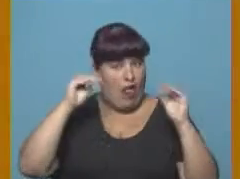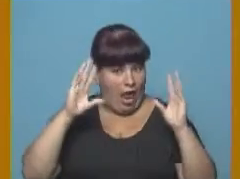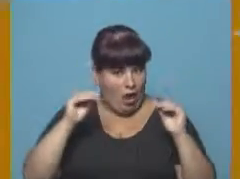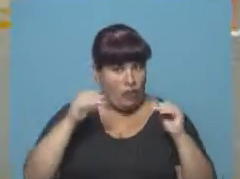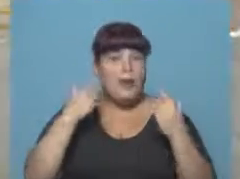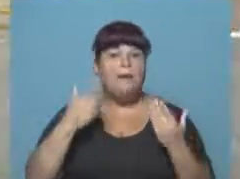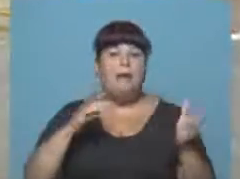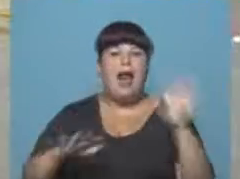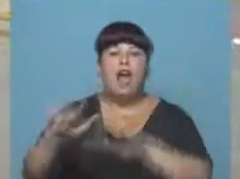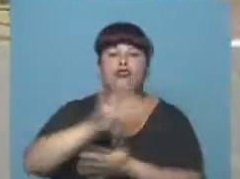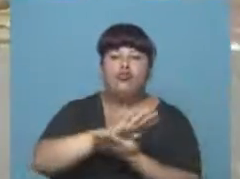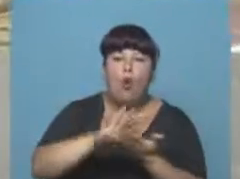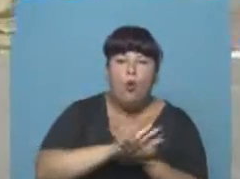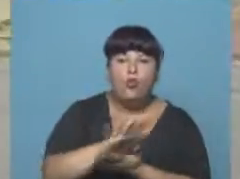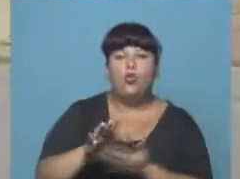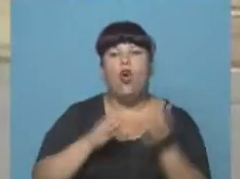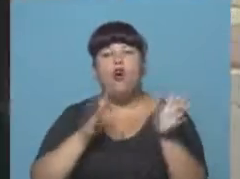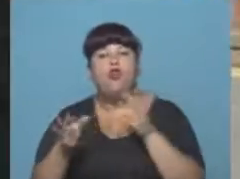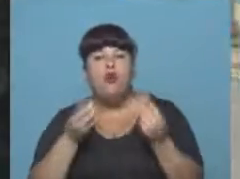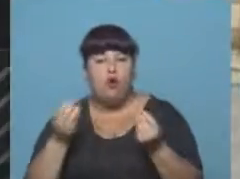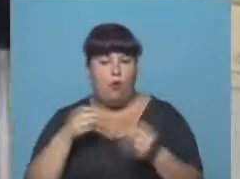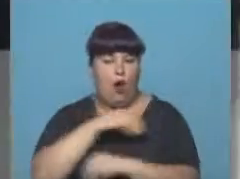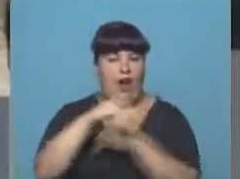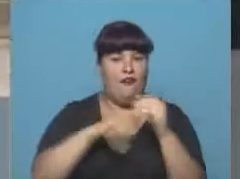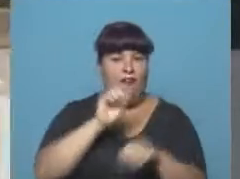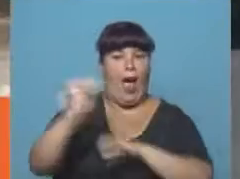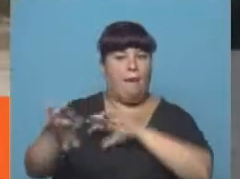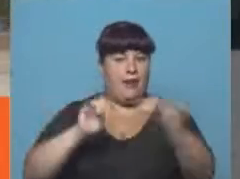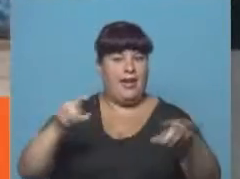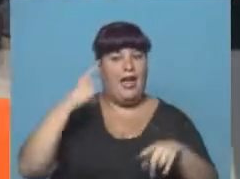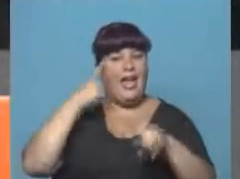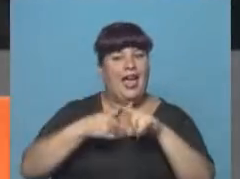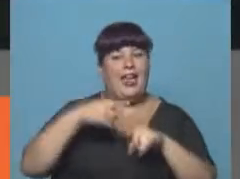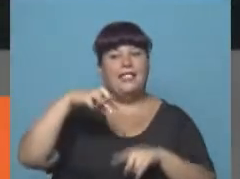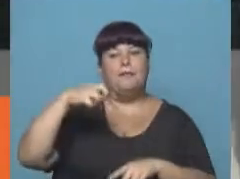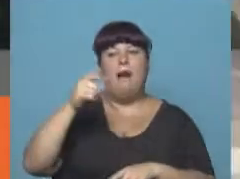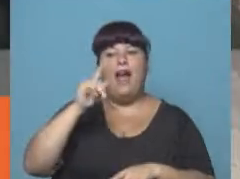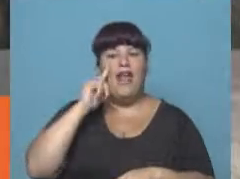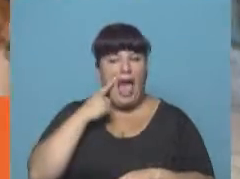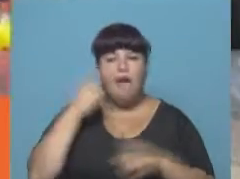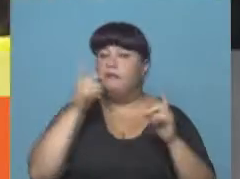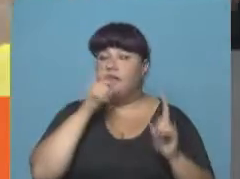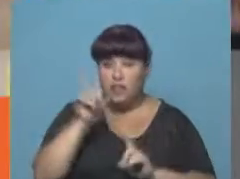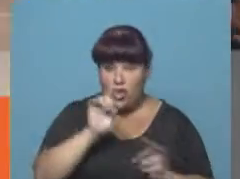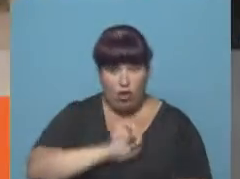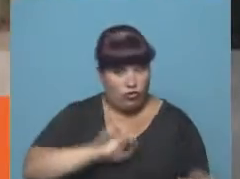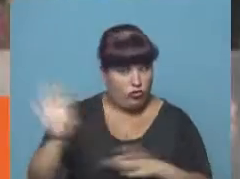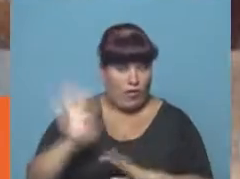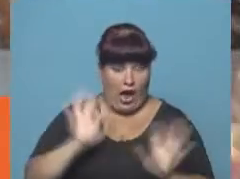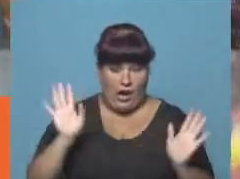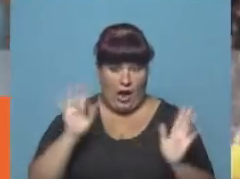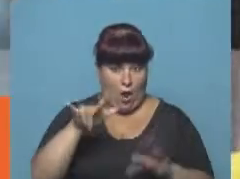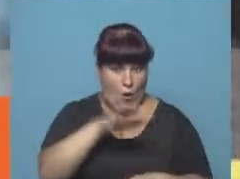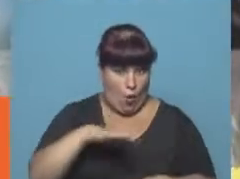para reordenar y reacomodar las familias que viven en el ex Padelay. Si no, serán desalojadas de